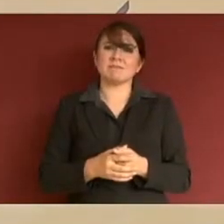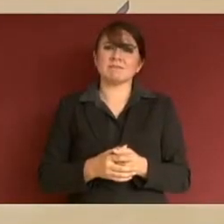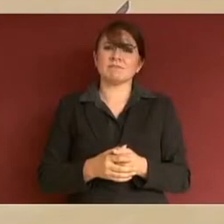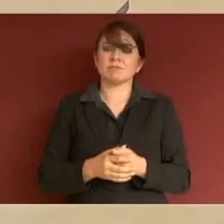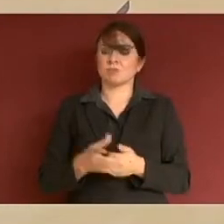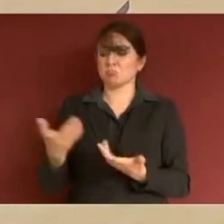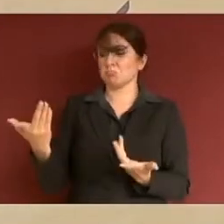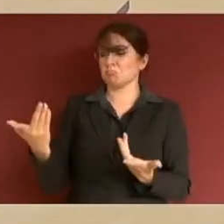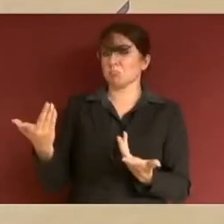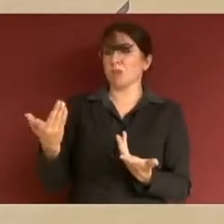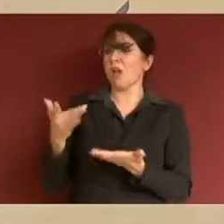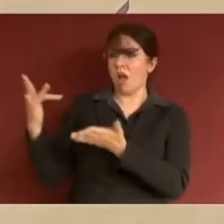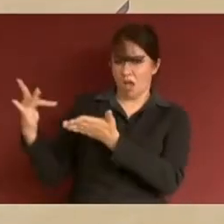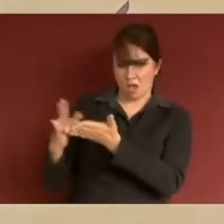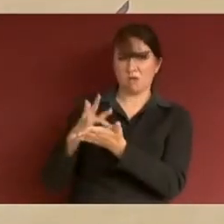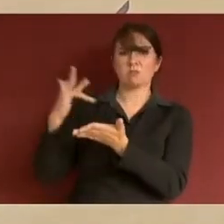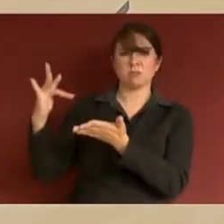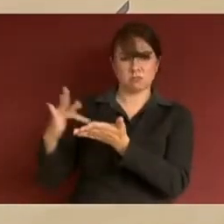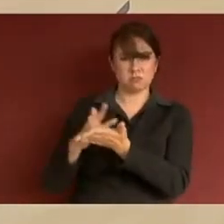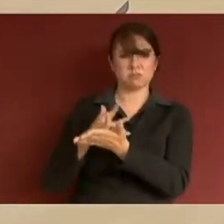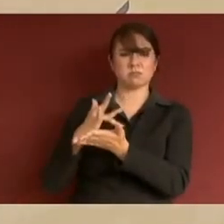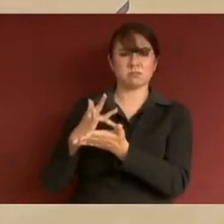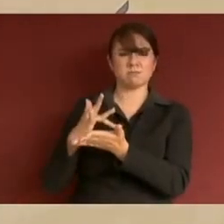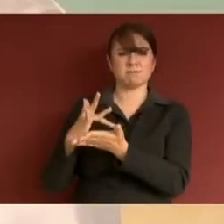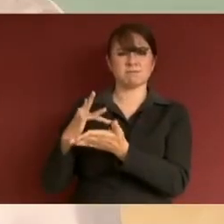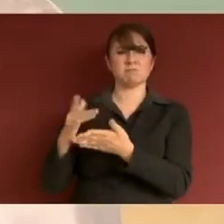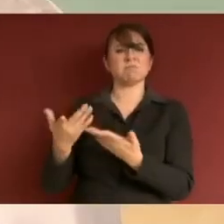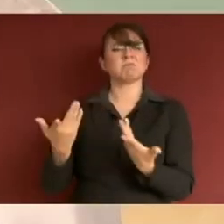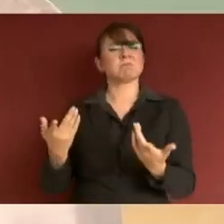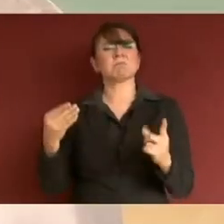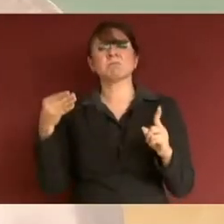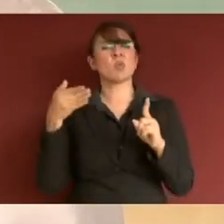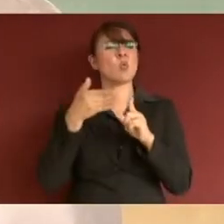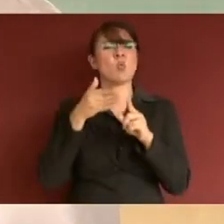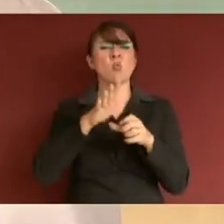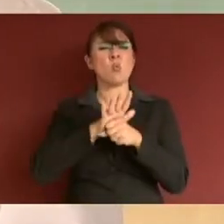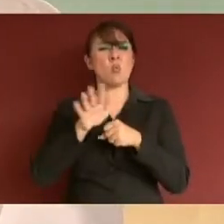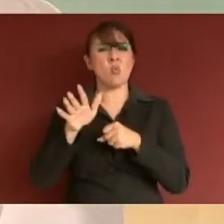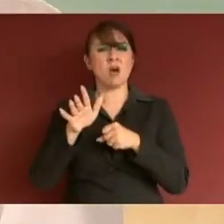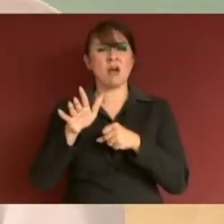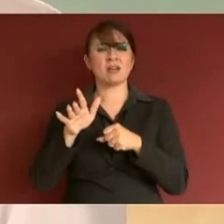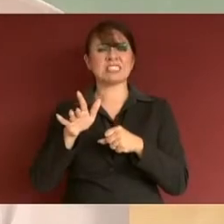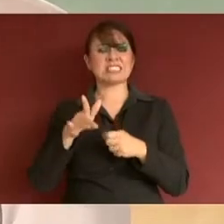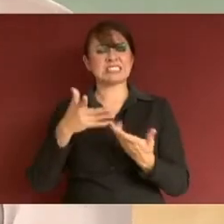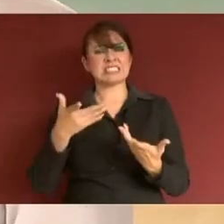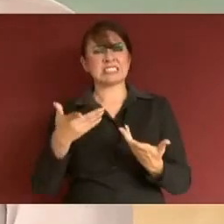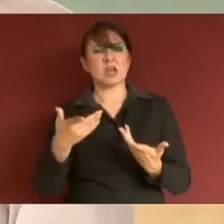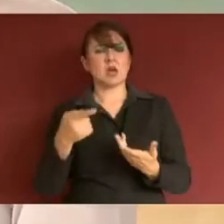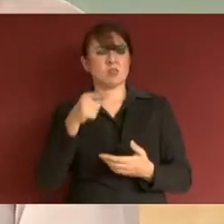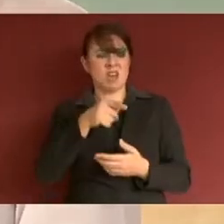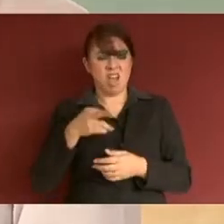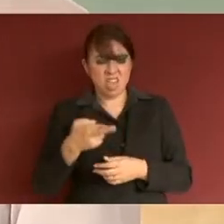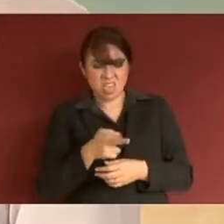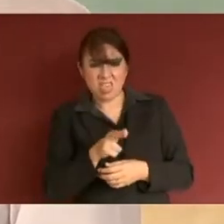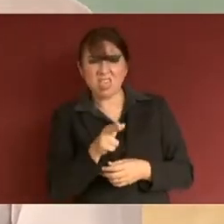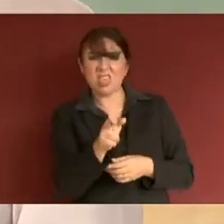nos están ayudando para que se desasolven los